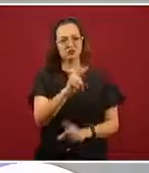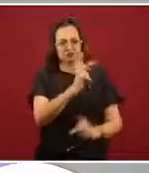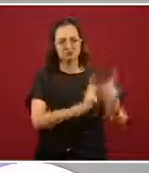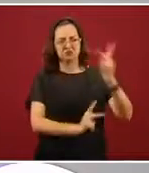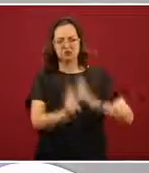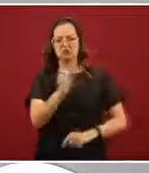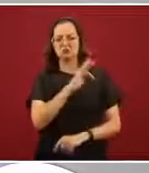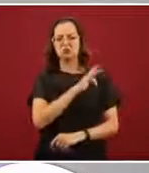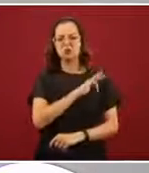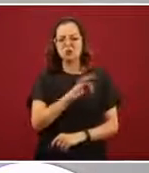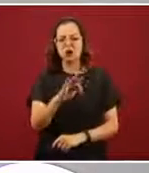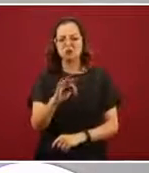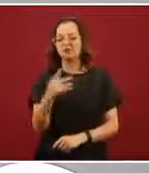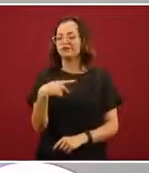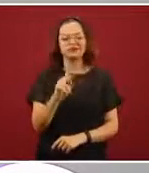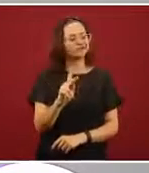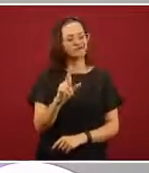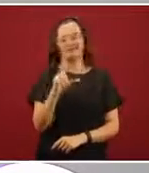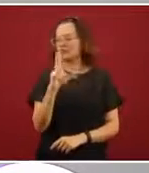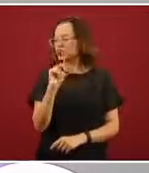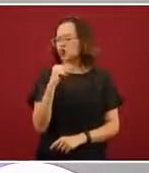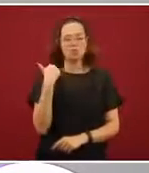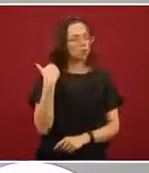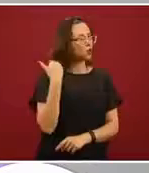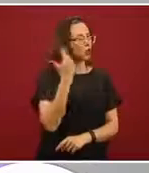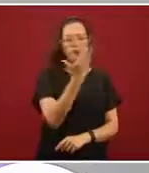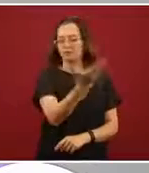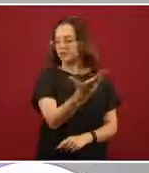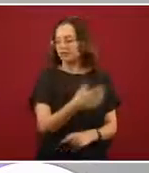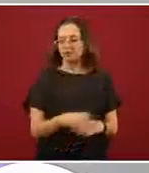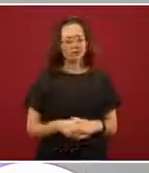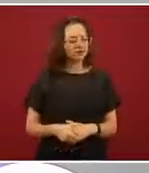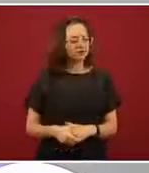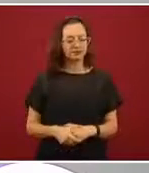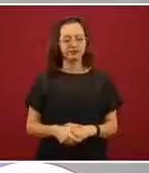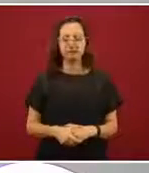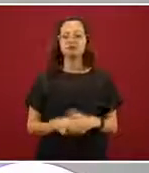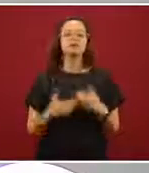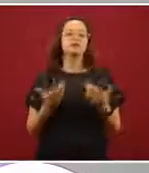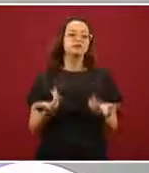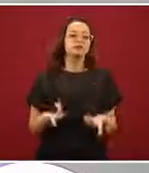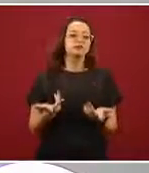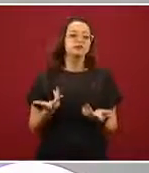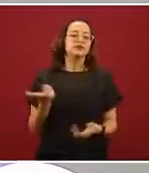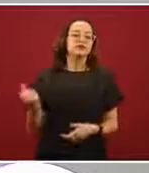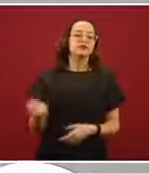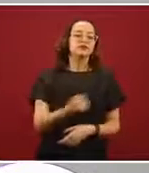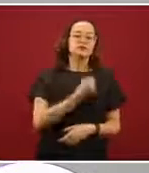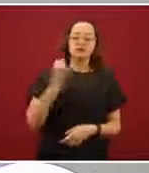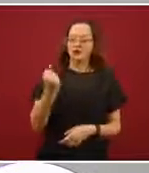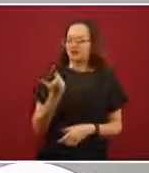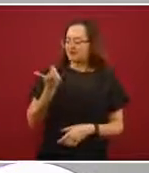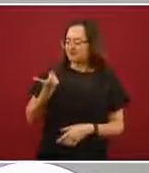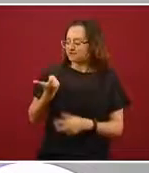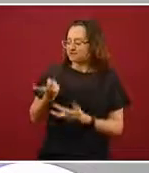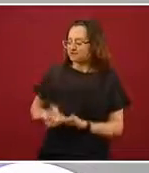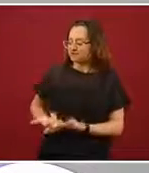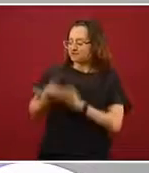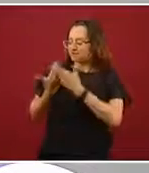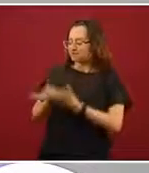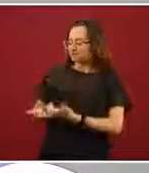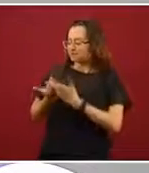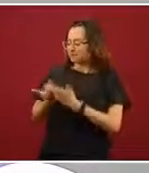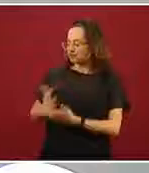Pero no vamos a recurrir a él. Afortunadamente tenemos reservas. Y no